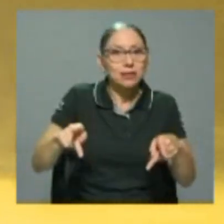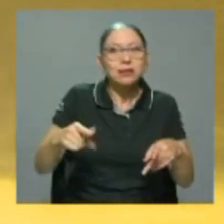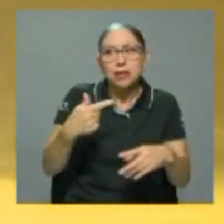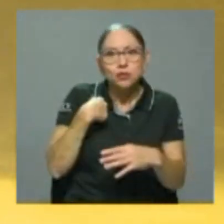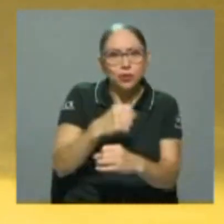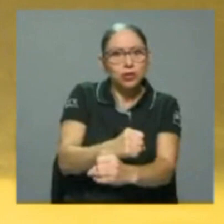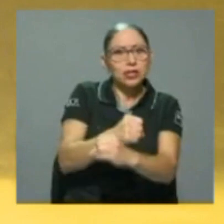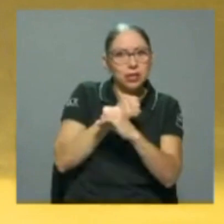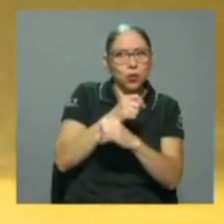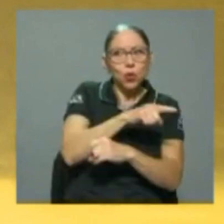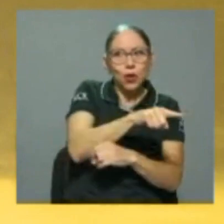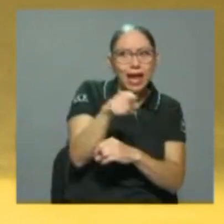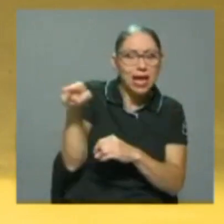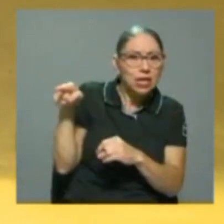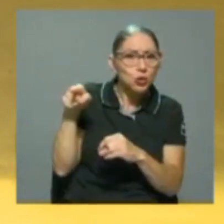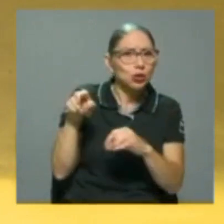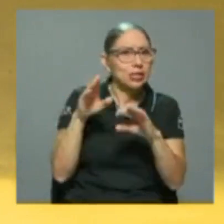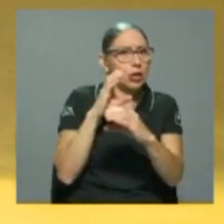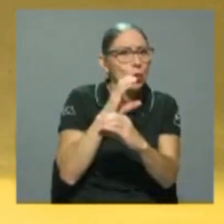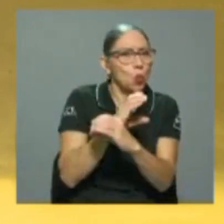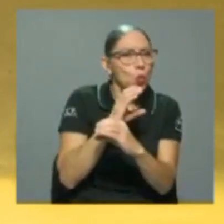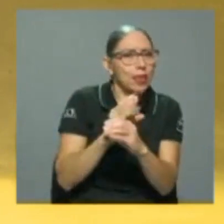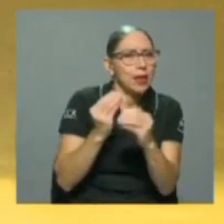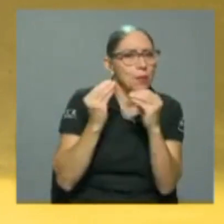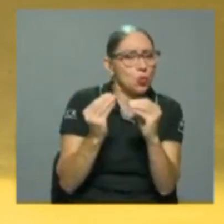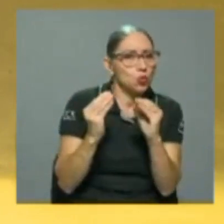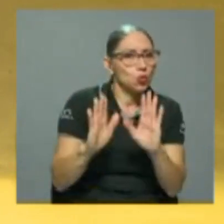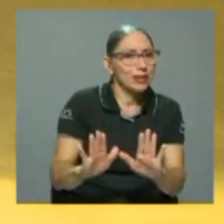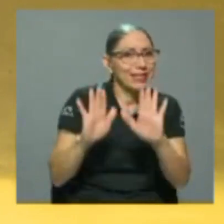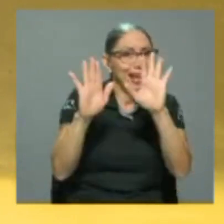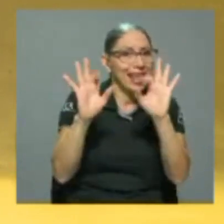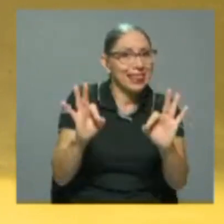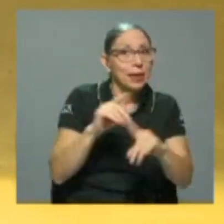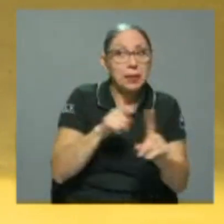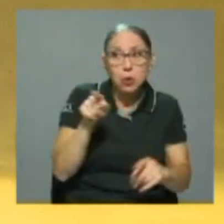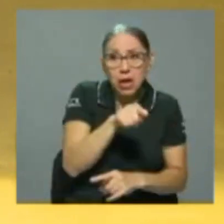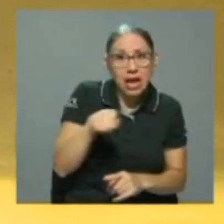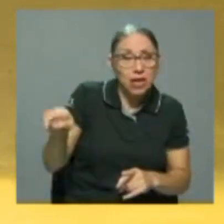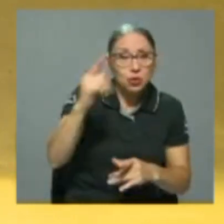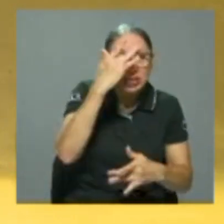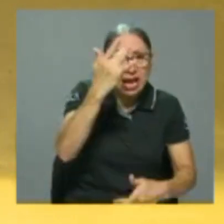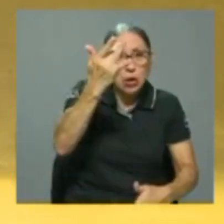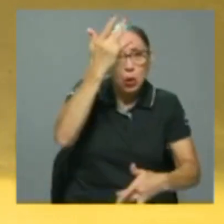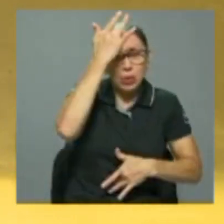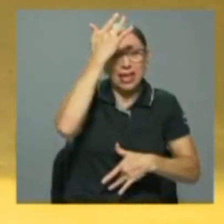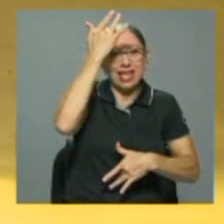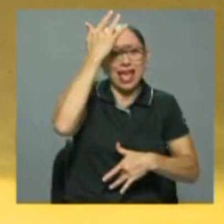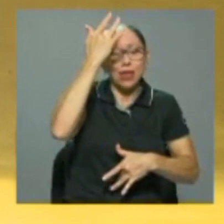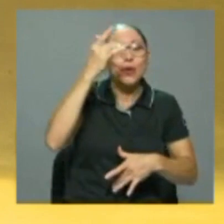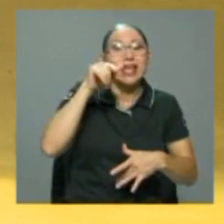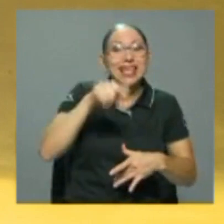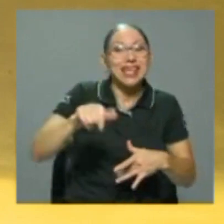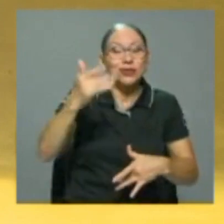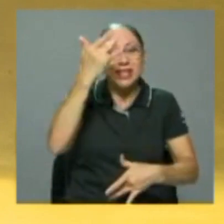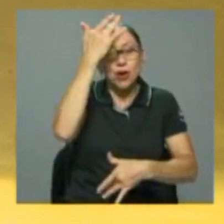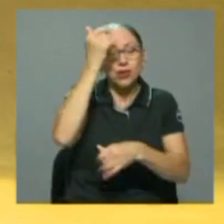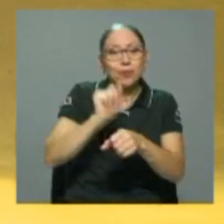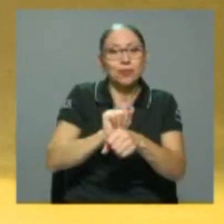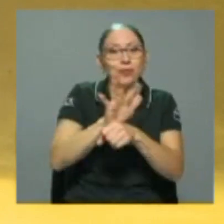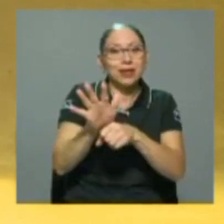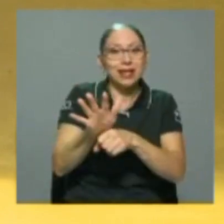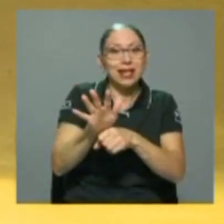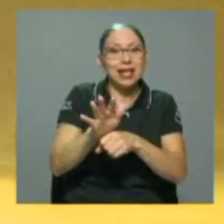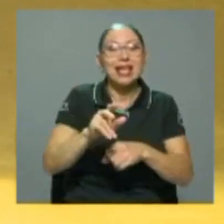tienen excelentes cuidados, se han contagiado, y se han contagiado en el segundo semestre de 2022,